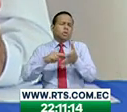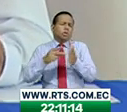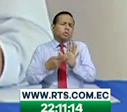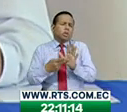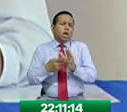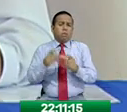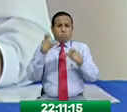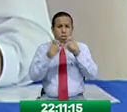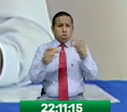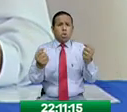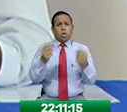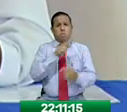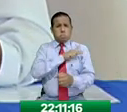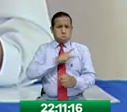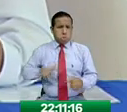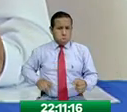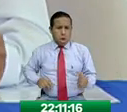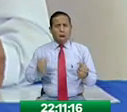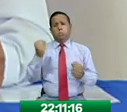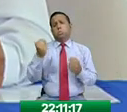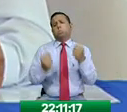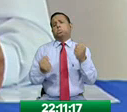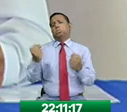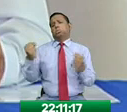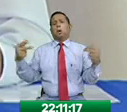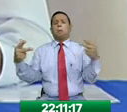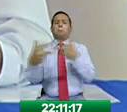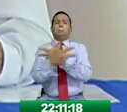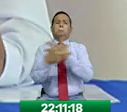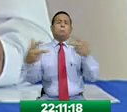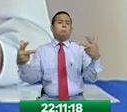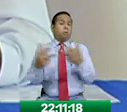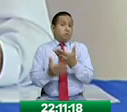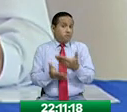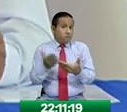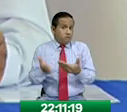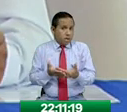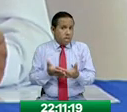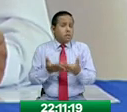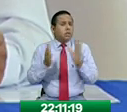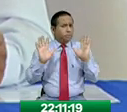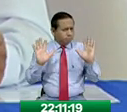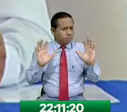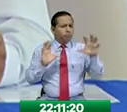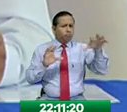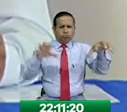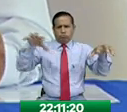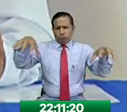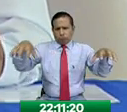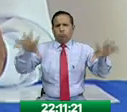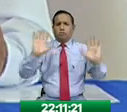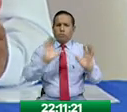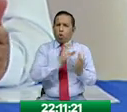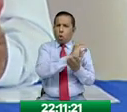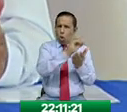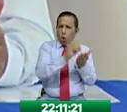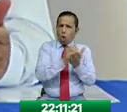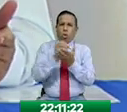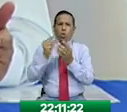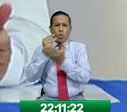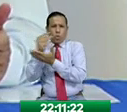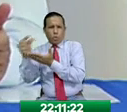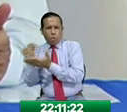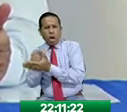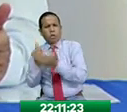de personas que siempre están buscando la mejor manera de comunicarse entre las dos provincias, sino también a